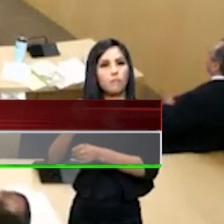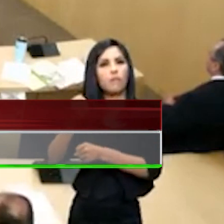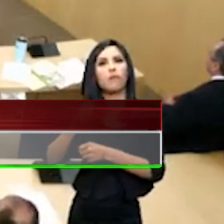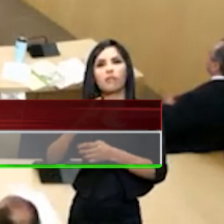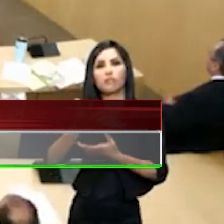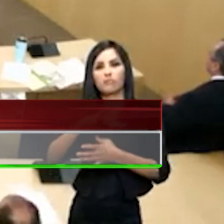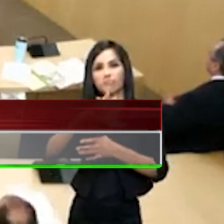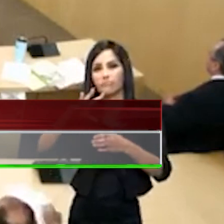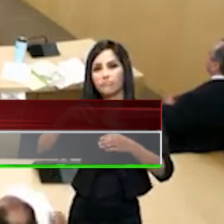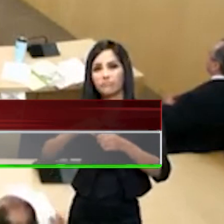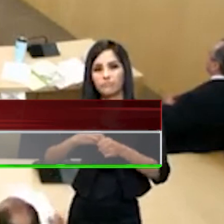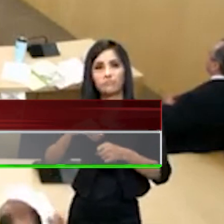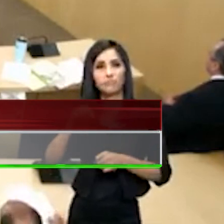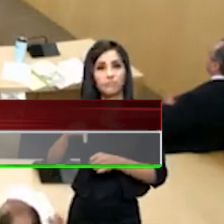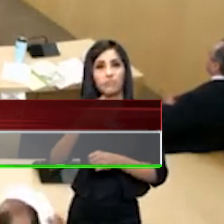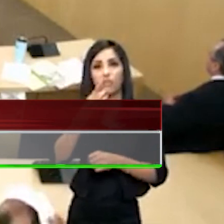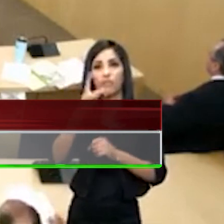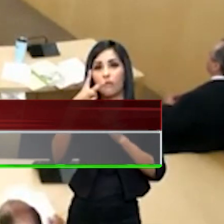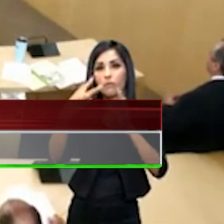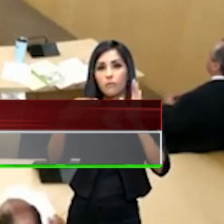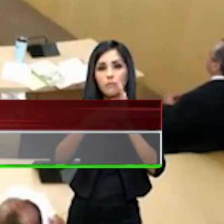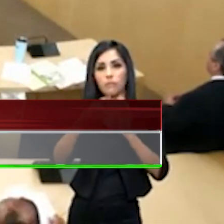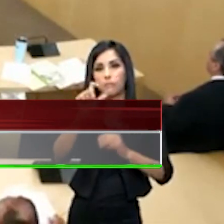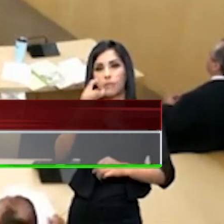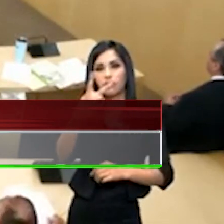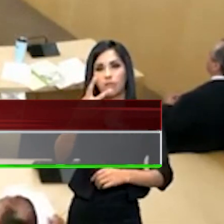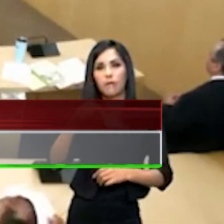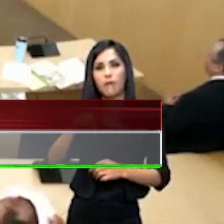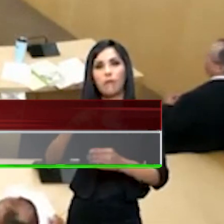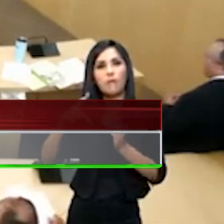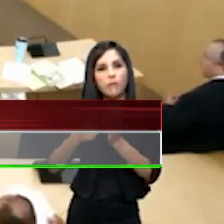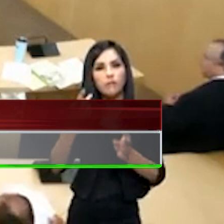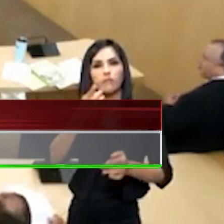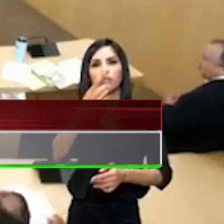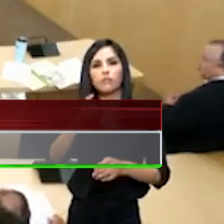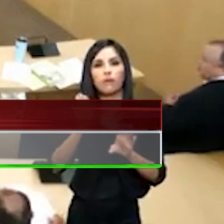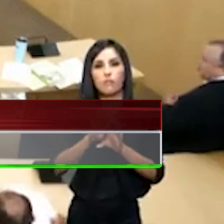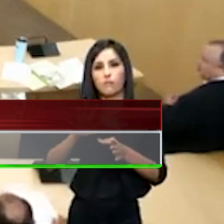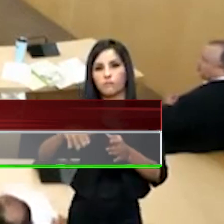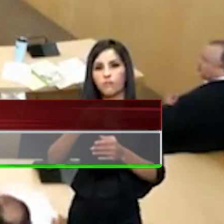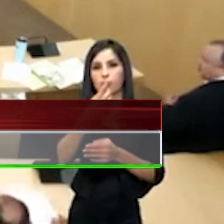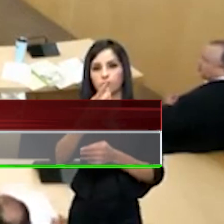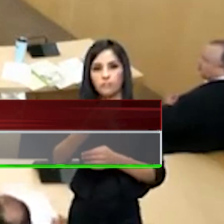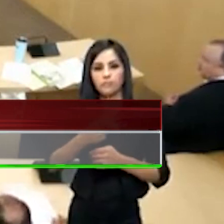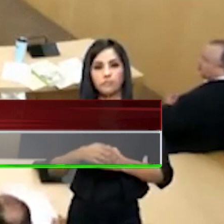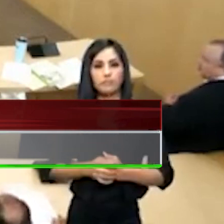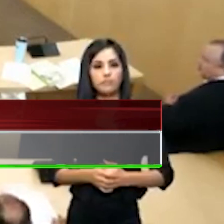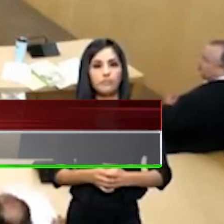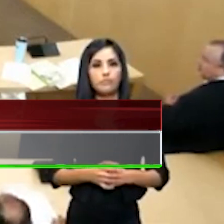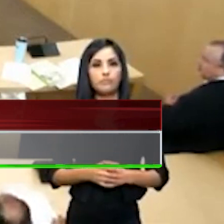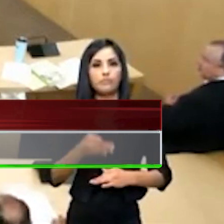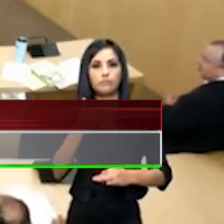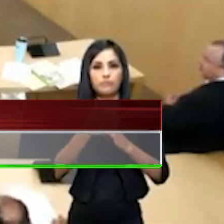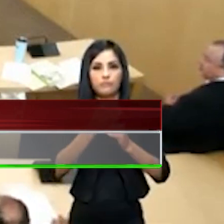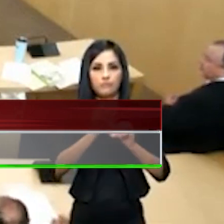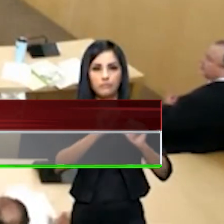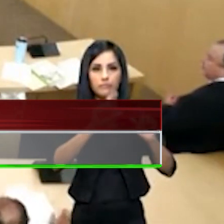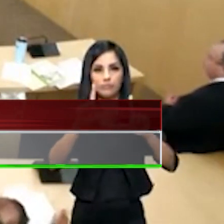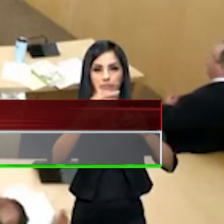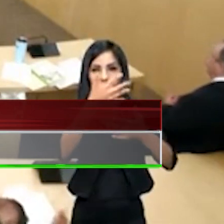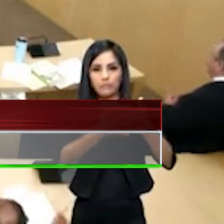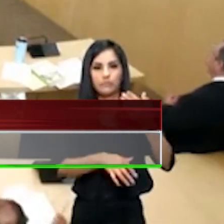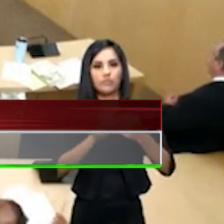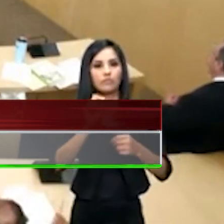violentas, hecho que en el 2022 se repitió, como se aprecia en la siguiente gráfica que recoge